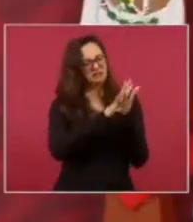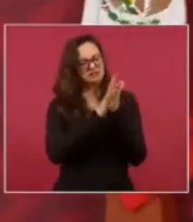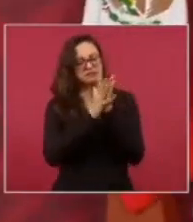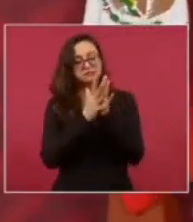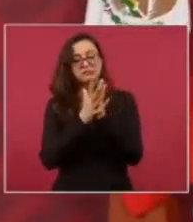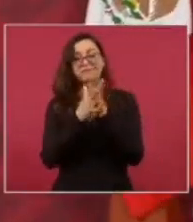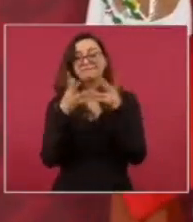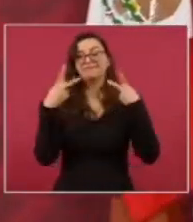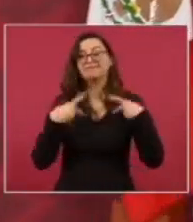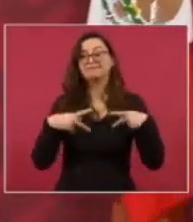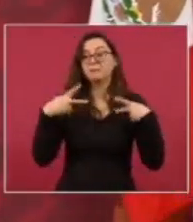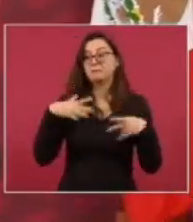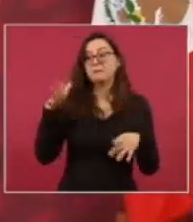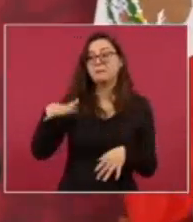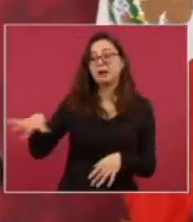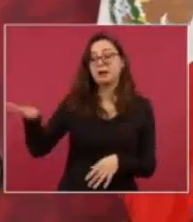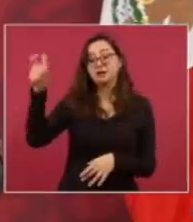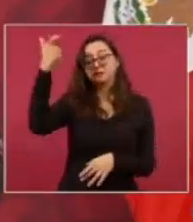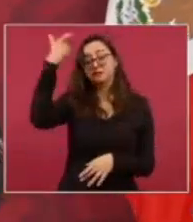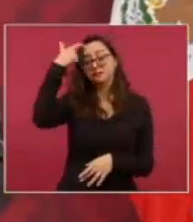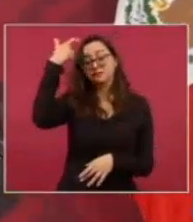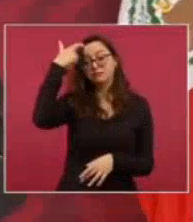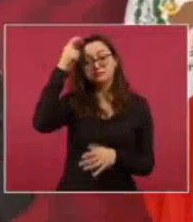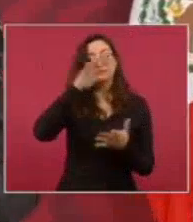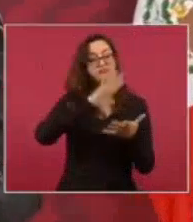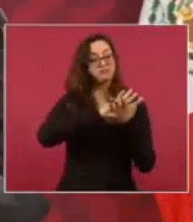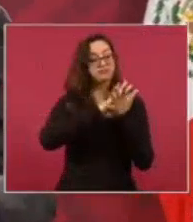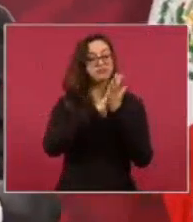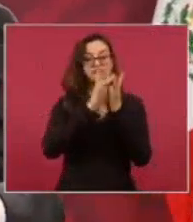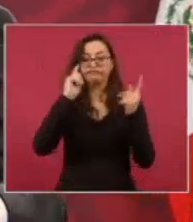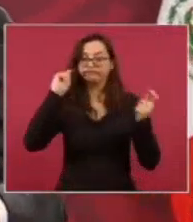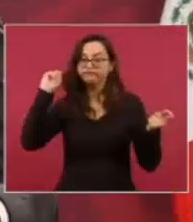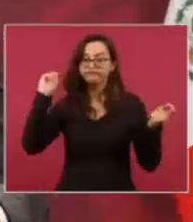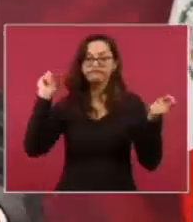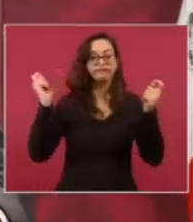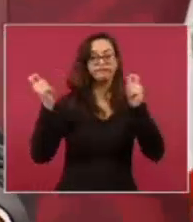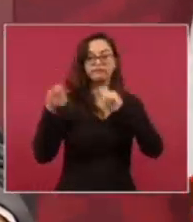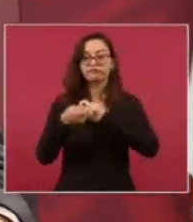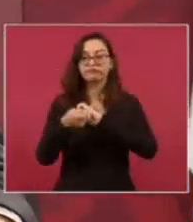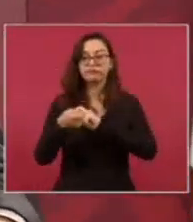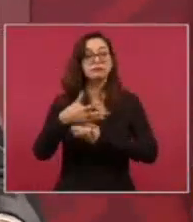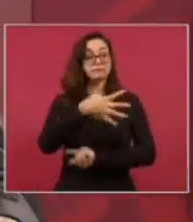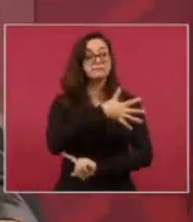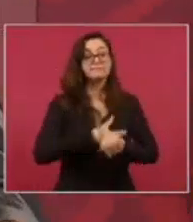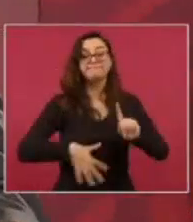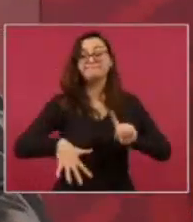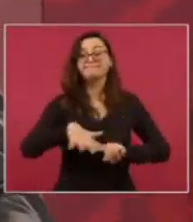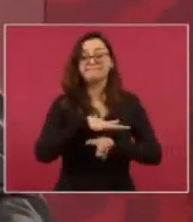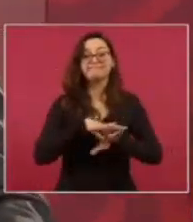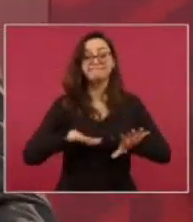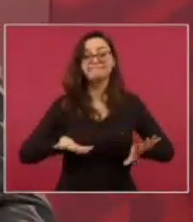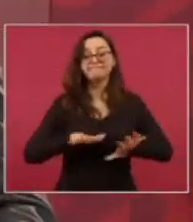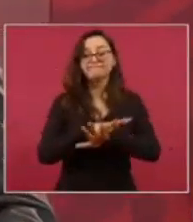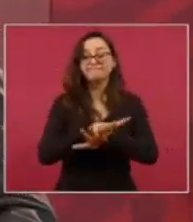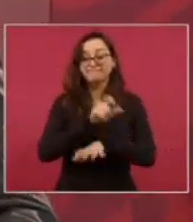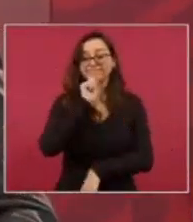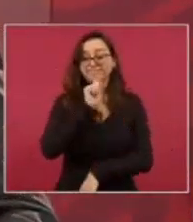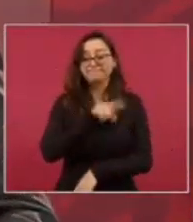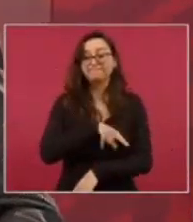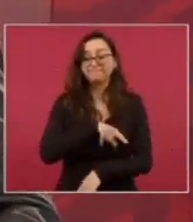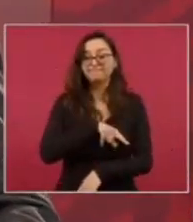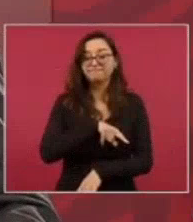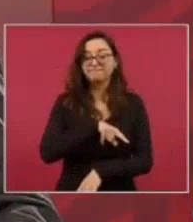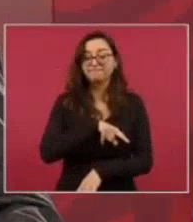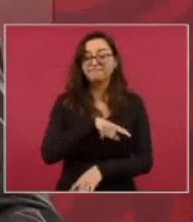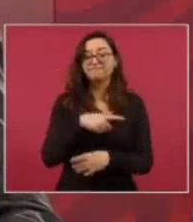Porque cuando cambia la mentalidad, cambia todo Hay veces, repito,